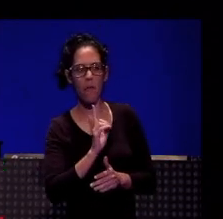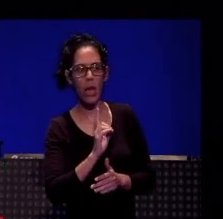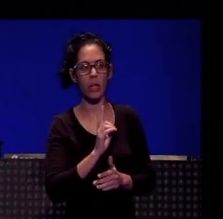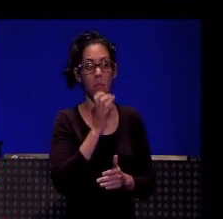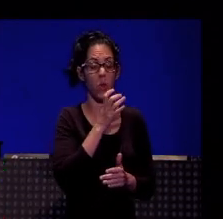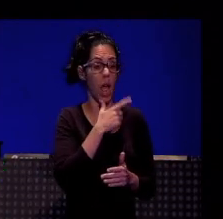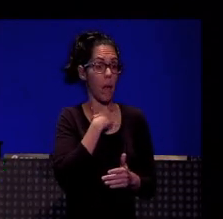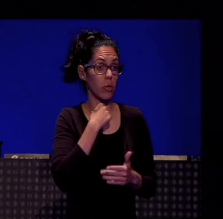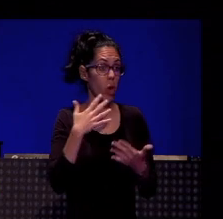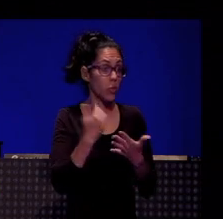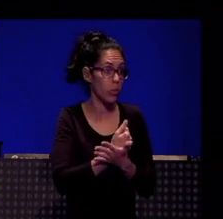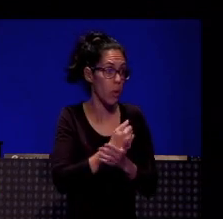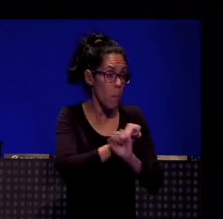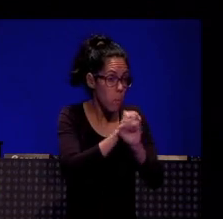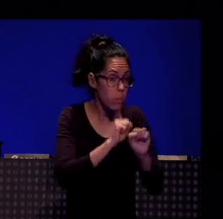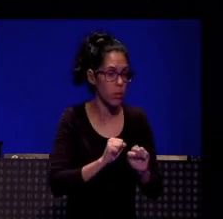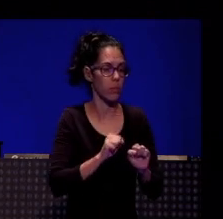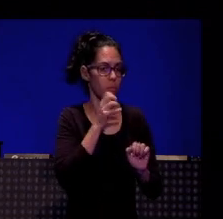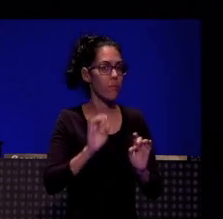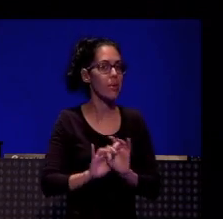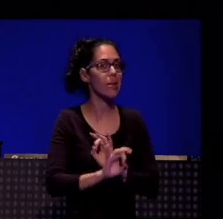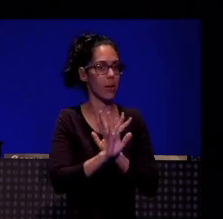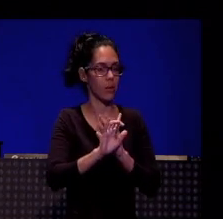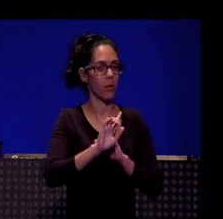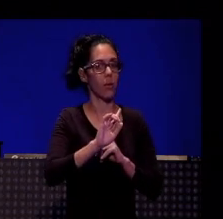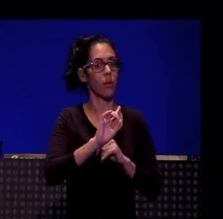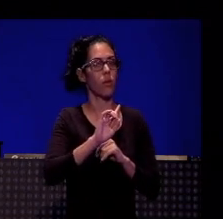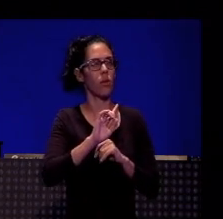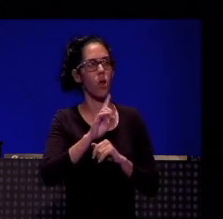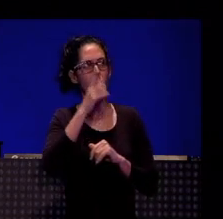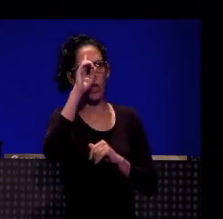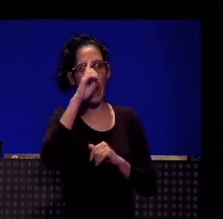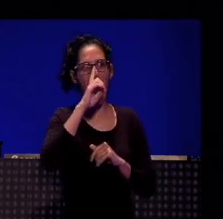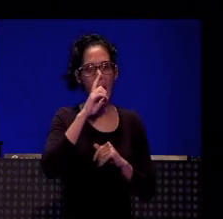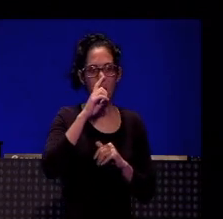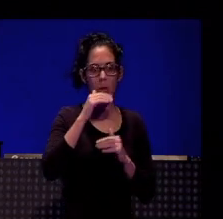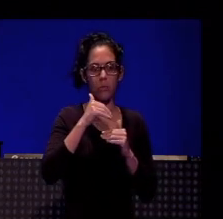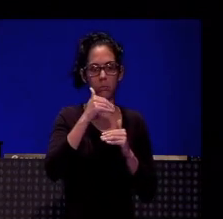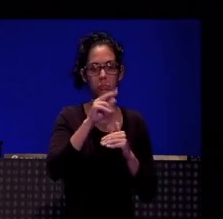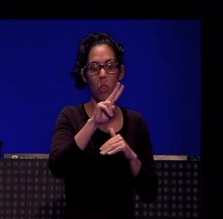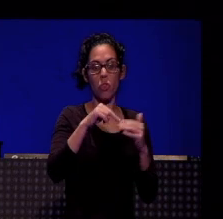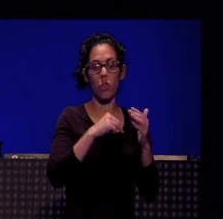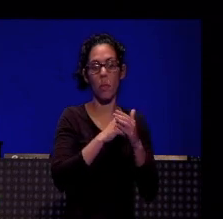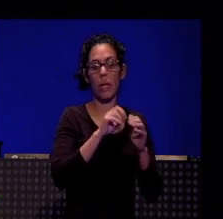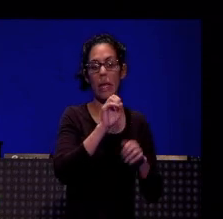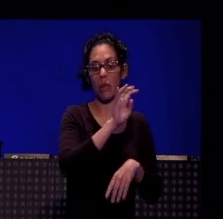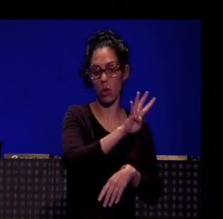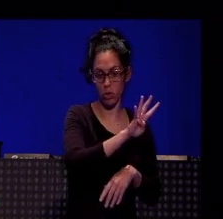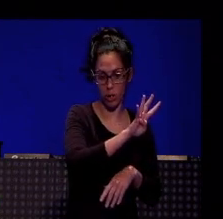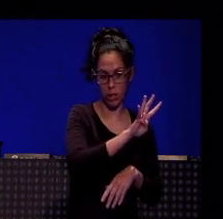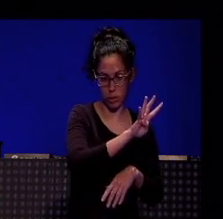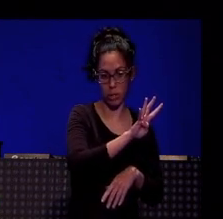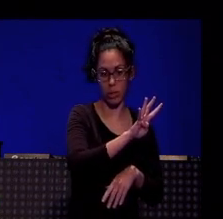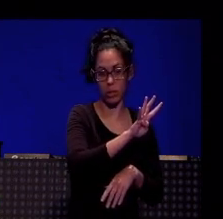gustar a todo el mundo pero claro de repente pasaron como uno sé no sé cuántos años pasaron 2014 es bueno pues del